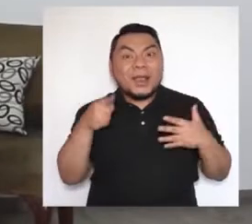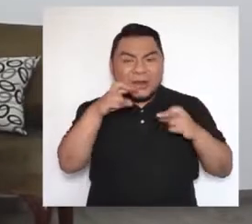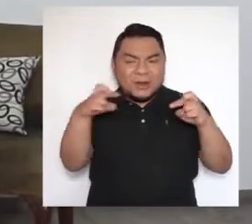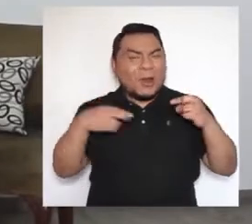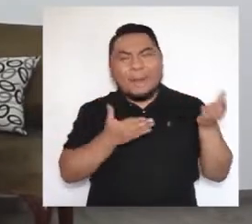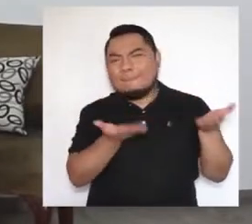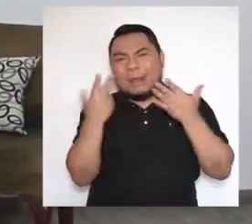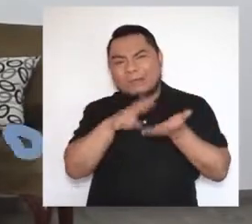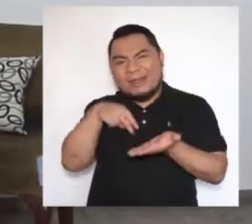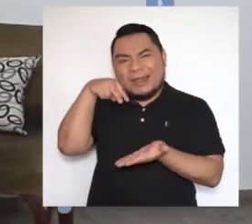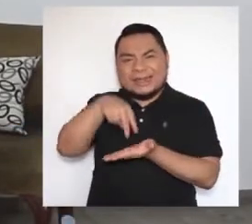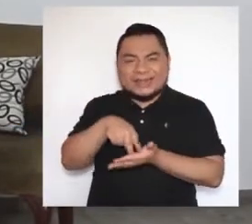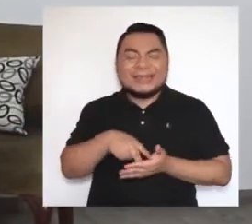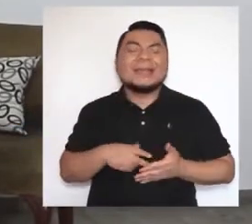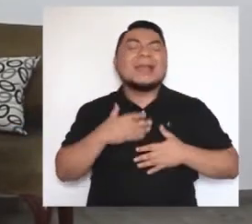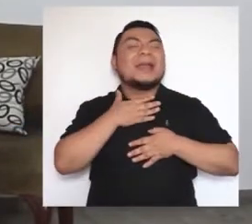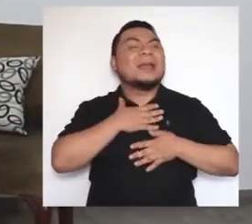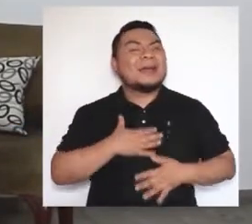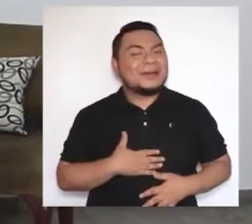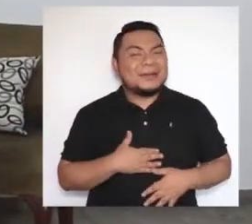¡Salimos de la piscina!